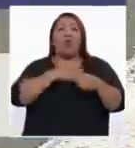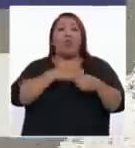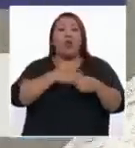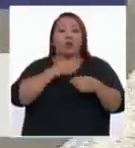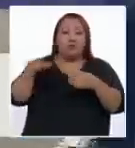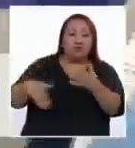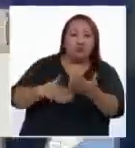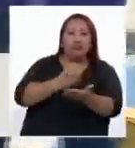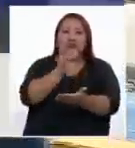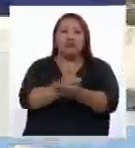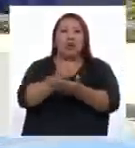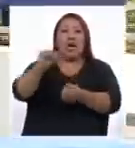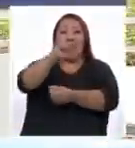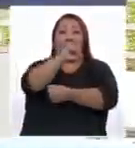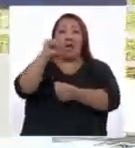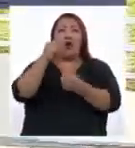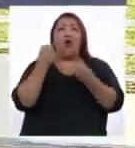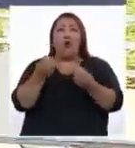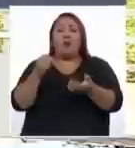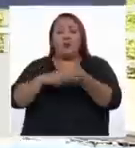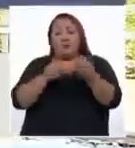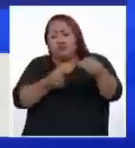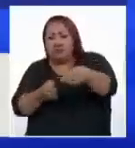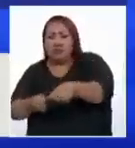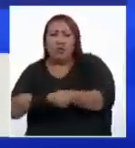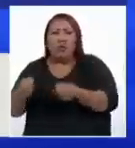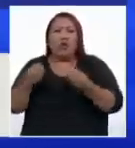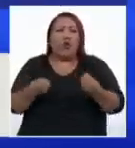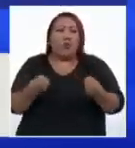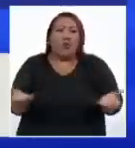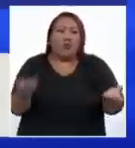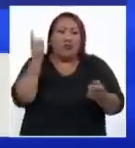estaba estacionada la camioneta de quien se presentó como el gerente.